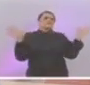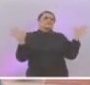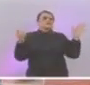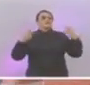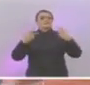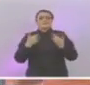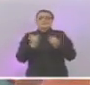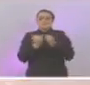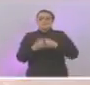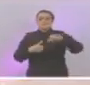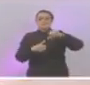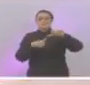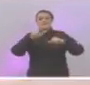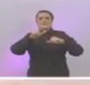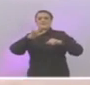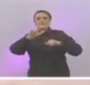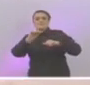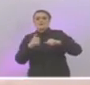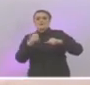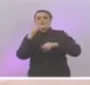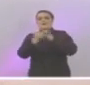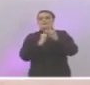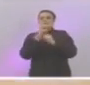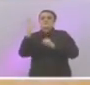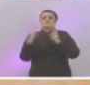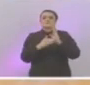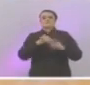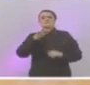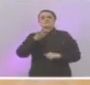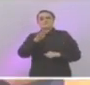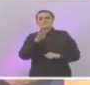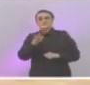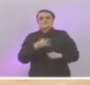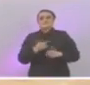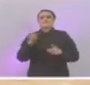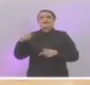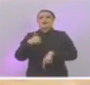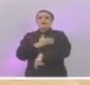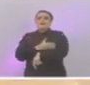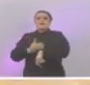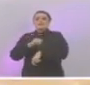Juegos Panamericanos de Lima 2019. Entre ellos, nuestra paisana